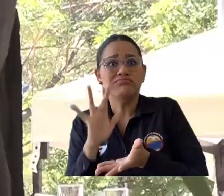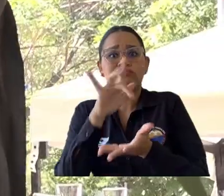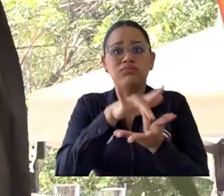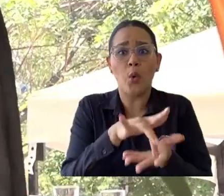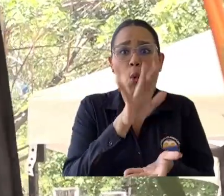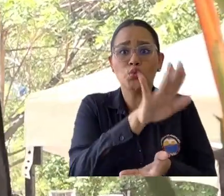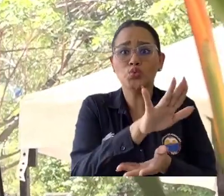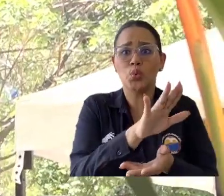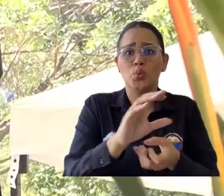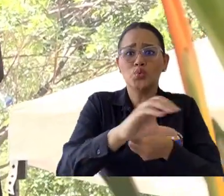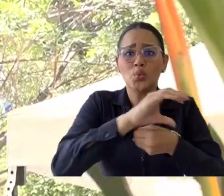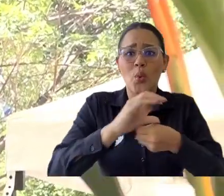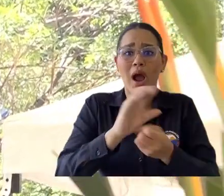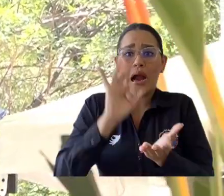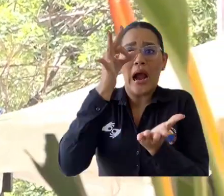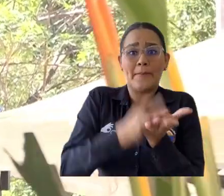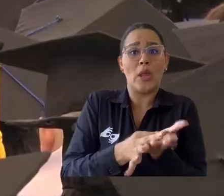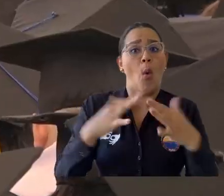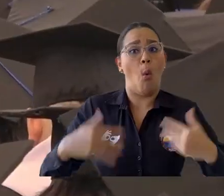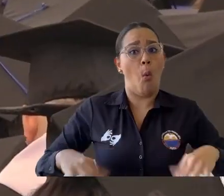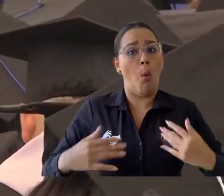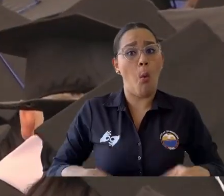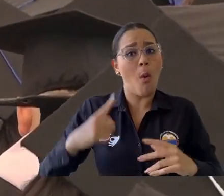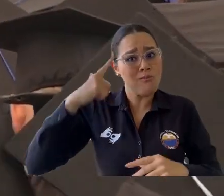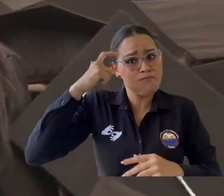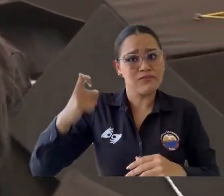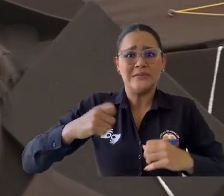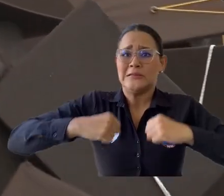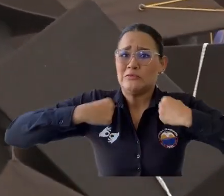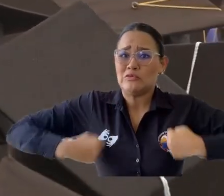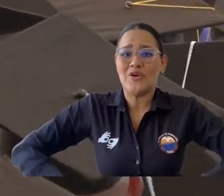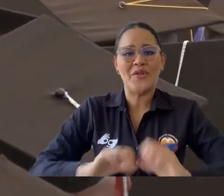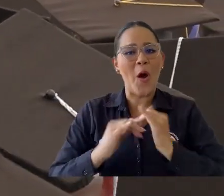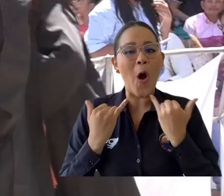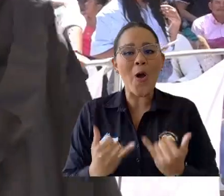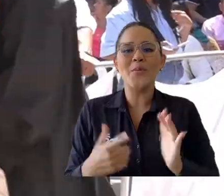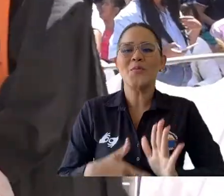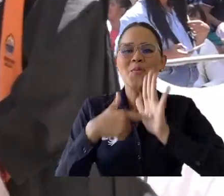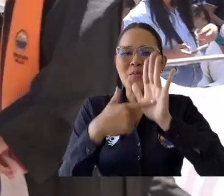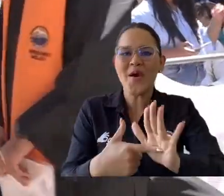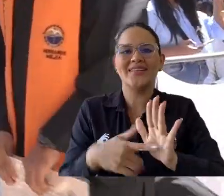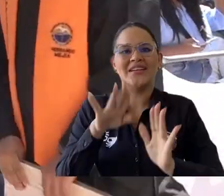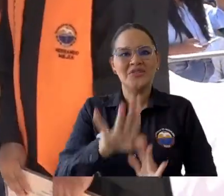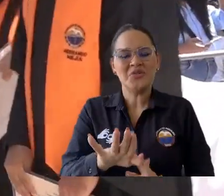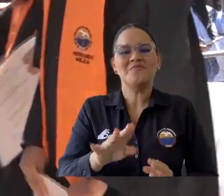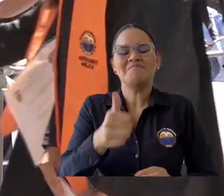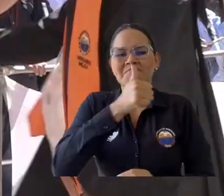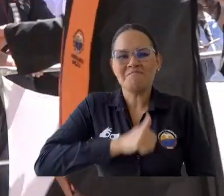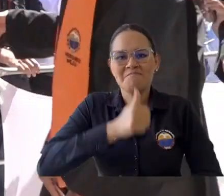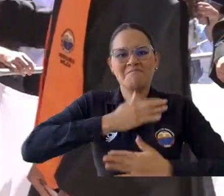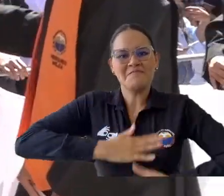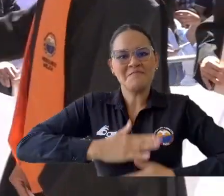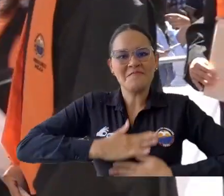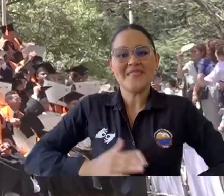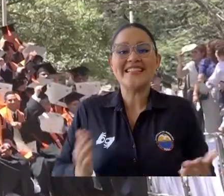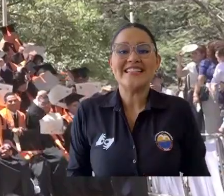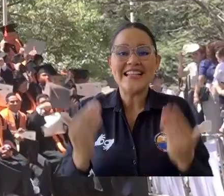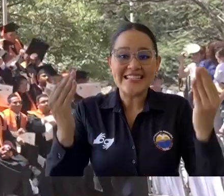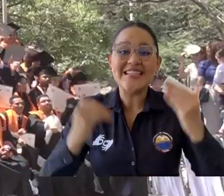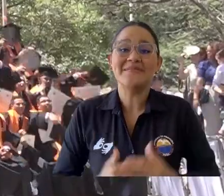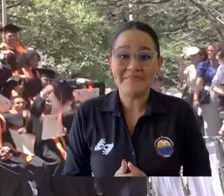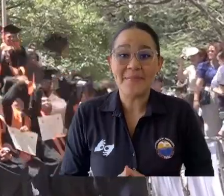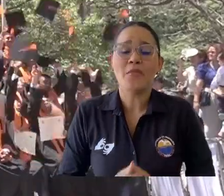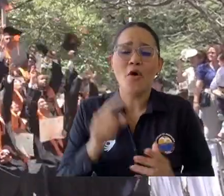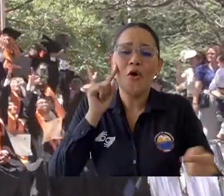ciudad capital lejos de sus familias representó grandes retos. Hoy demuestran que su resiliencia ganó la partida y empezarán a fraguar un